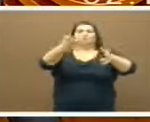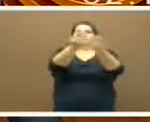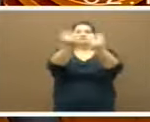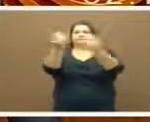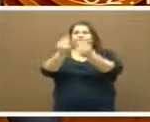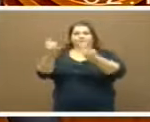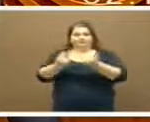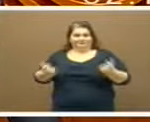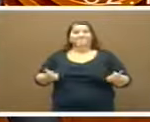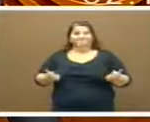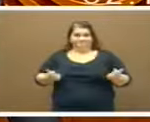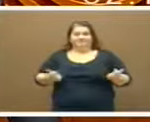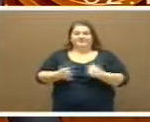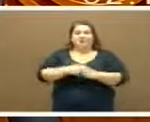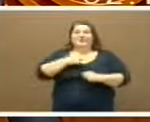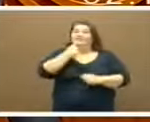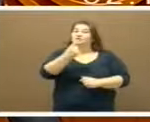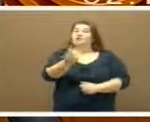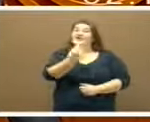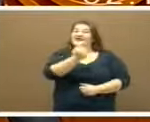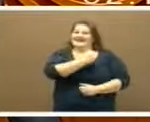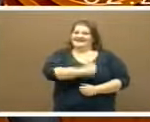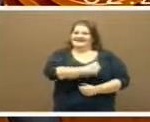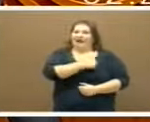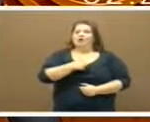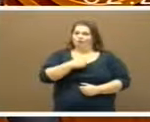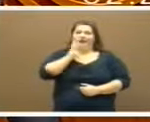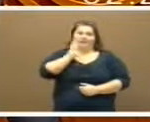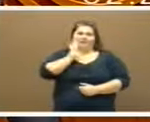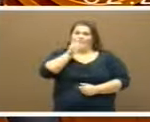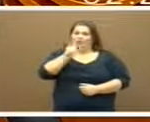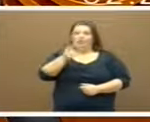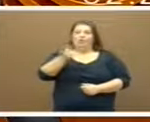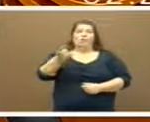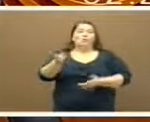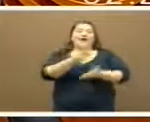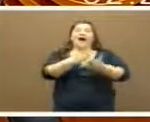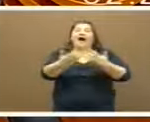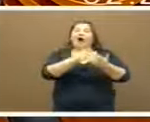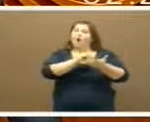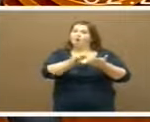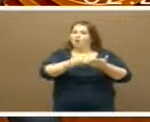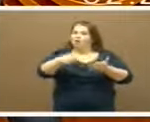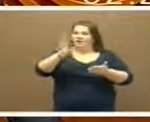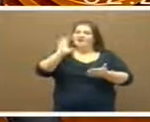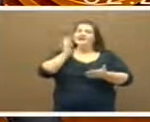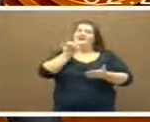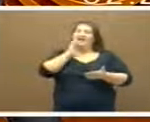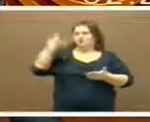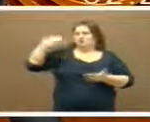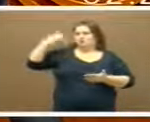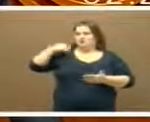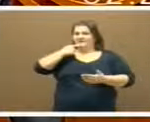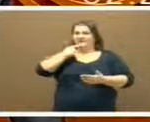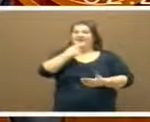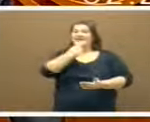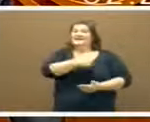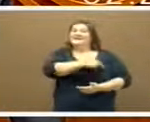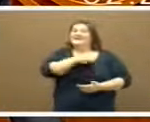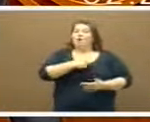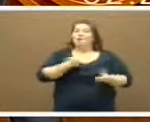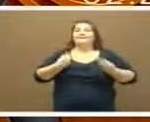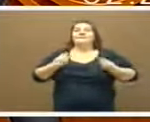citado efectivamente el precepto cristiano, porque como decía un clásico, los cristianos son muy dados a vivir como